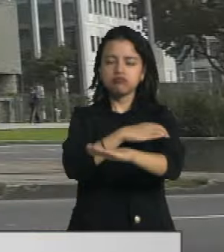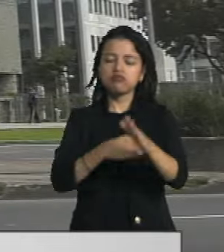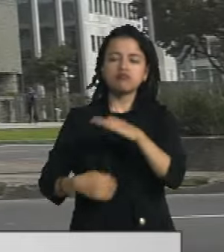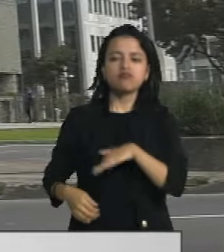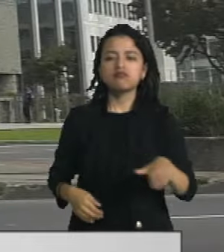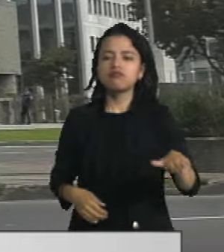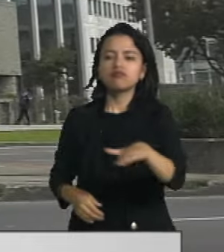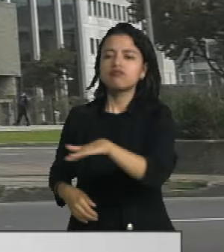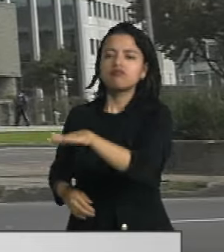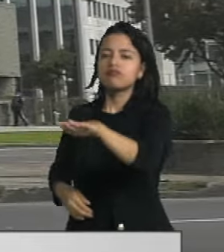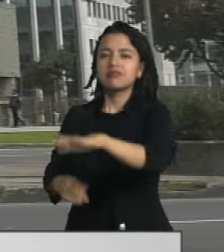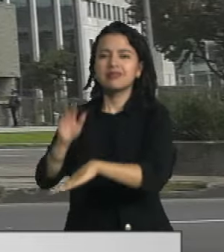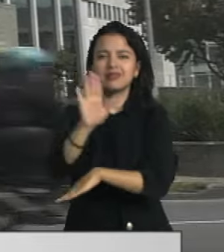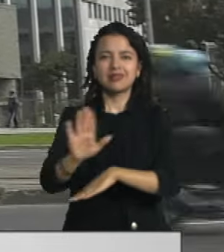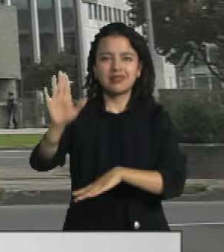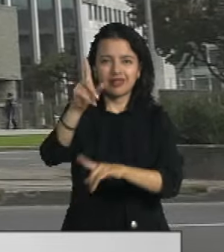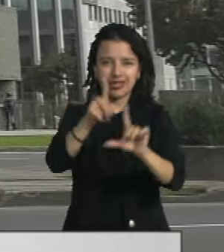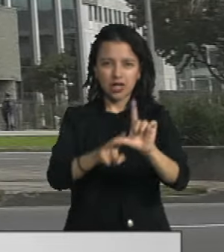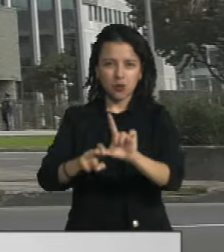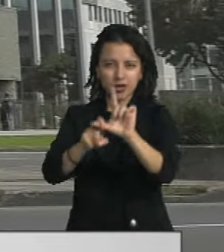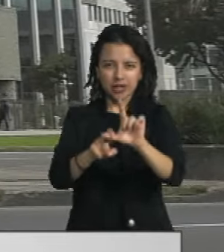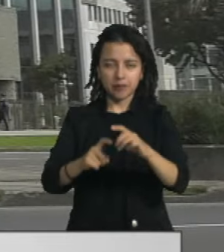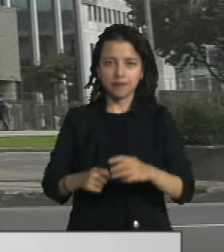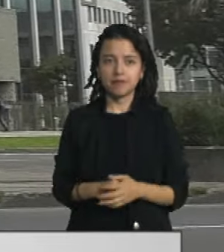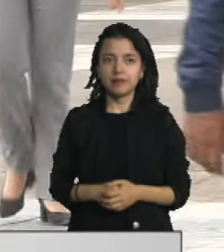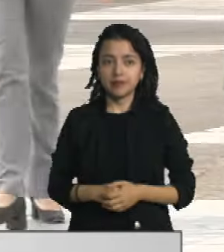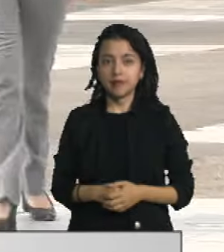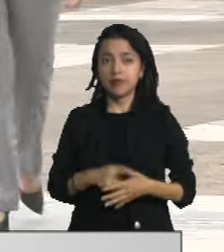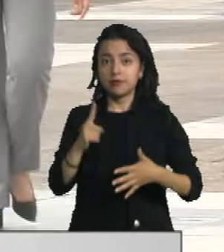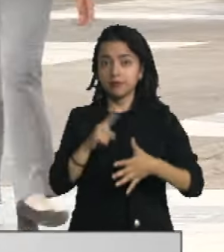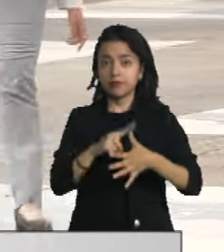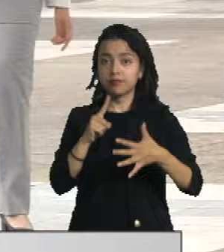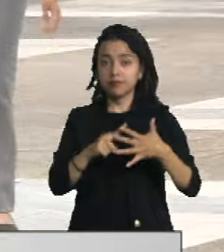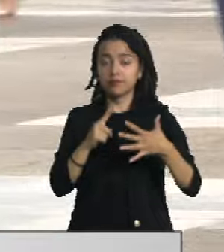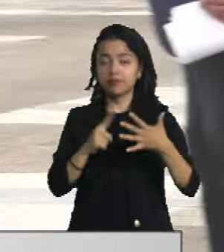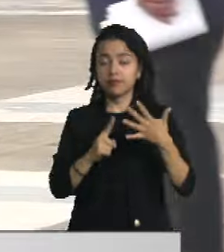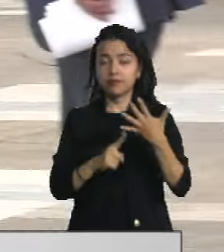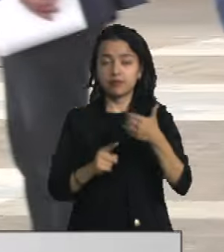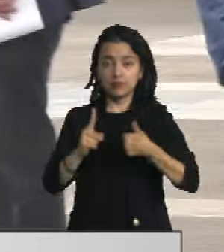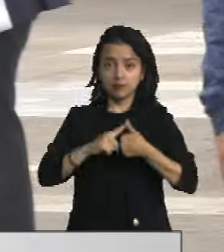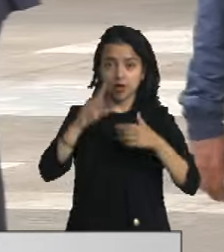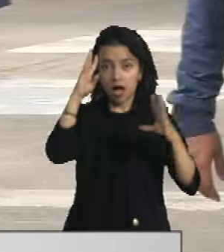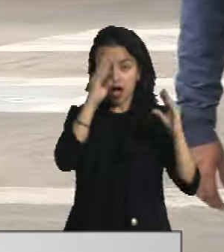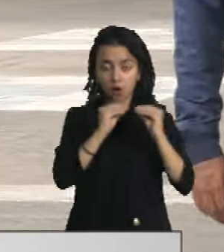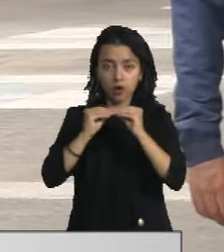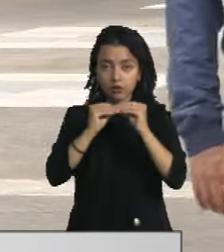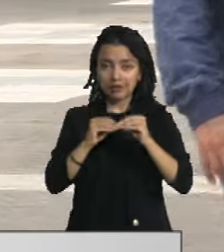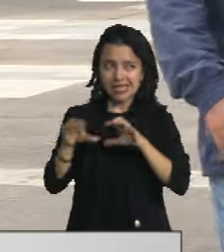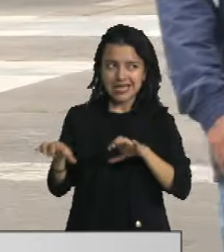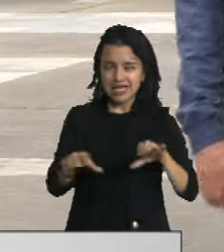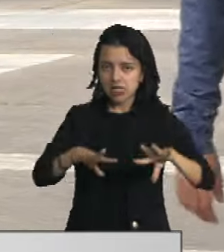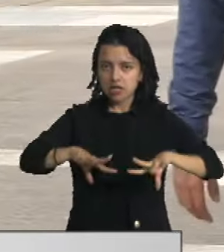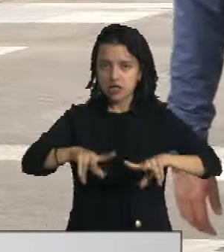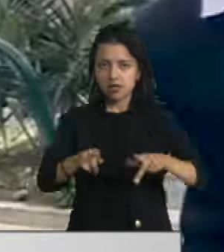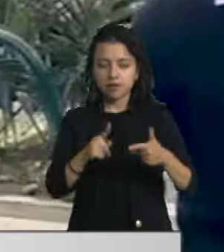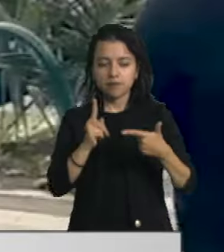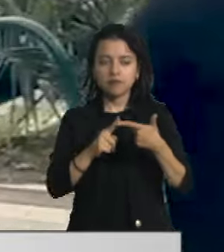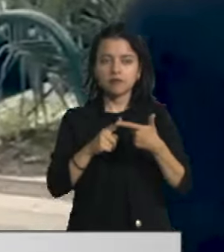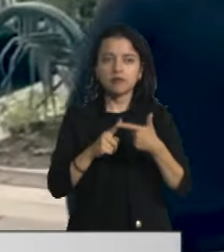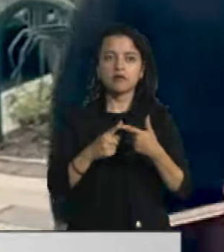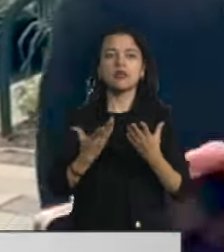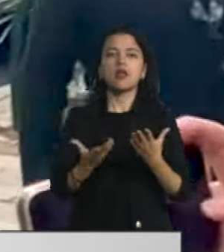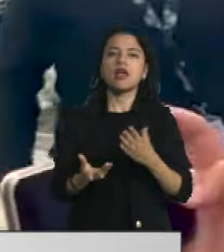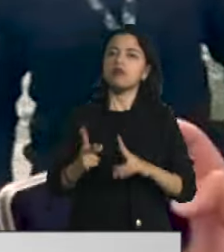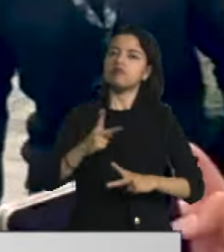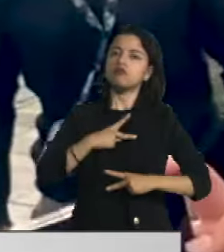La Fiscalía General de la Nación ha formulado cargos por 5 delitos graves, que incluyen concierto para delinquir, peculado por apropiación agravado,